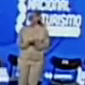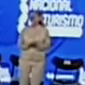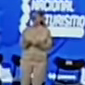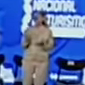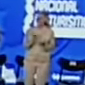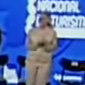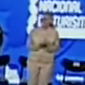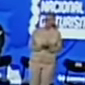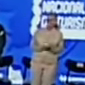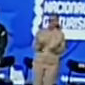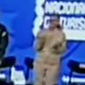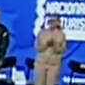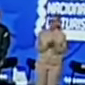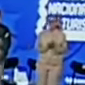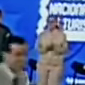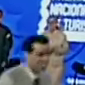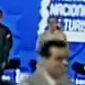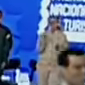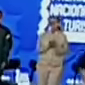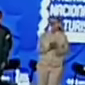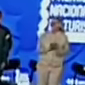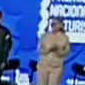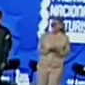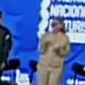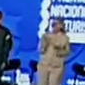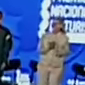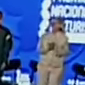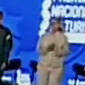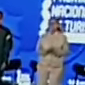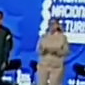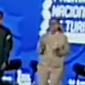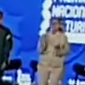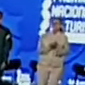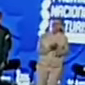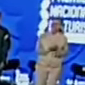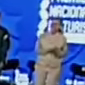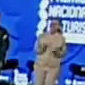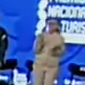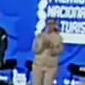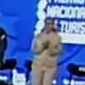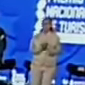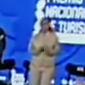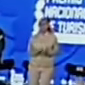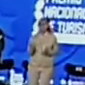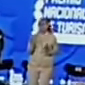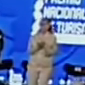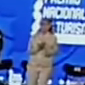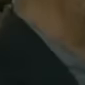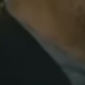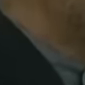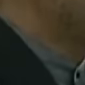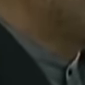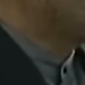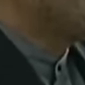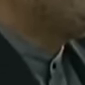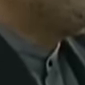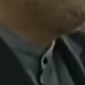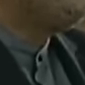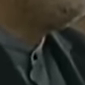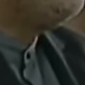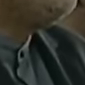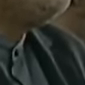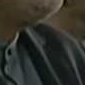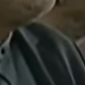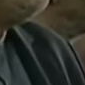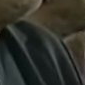Por Cataicuyagua la luz se propaga, la luz se propaga por ese cocuyo que nunca